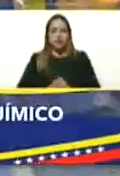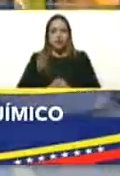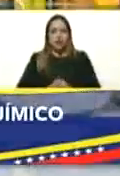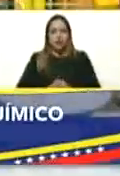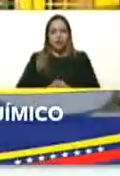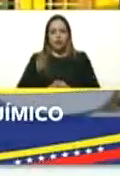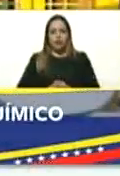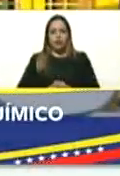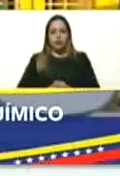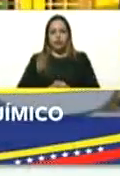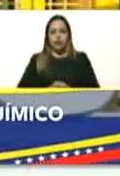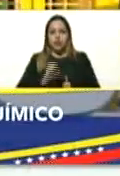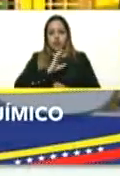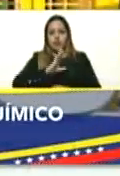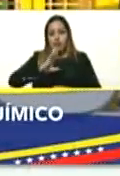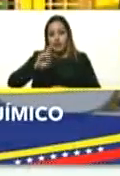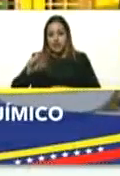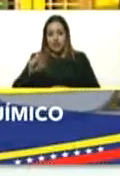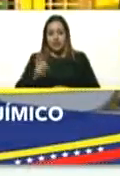Los CFT